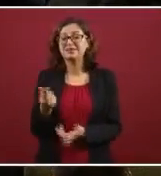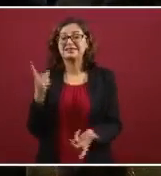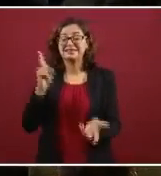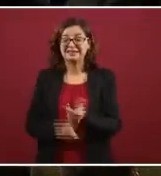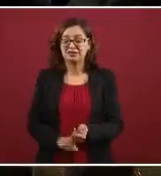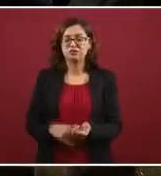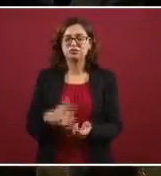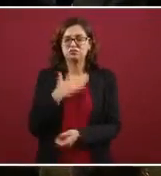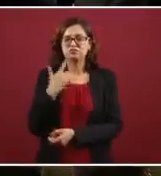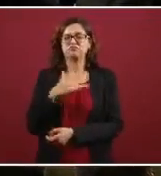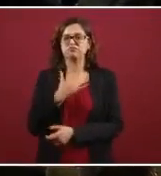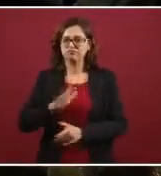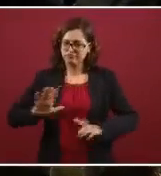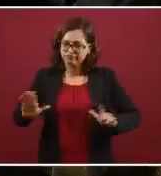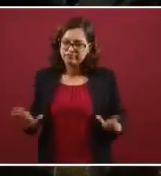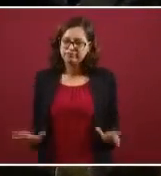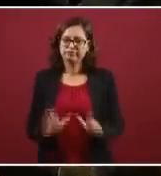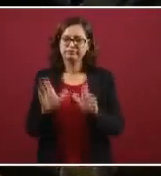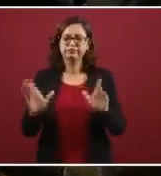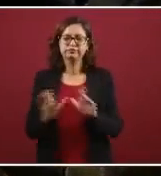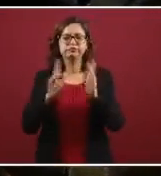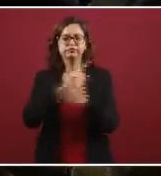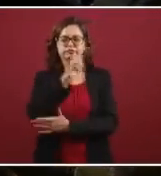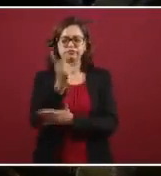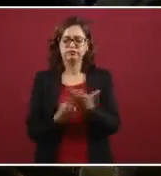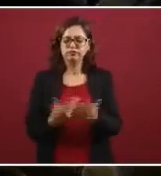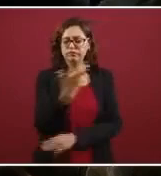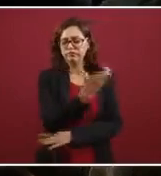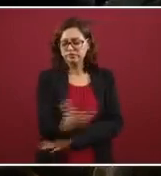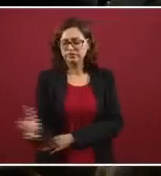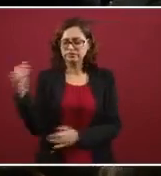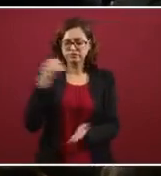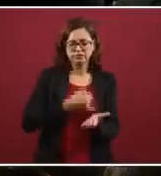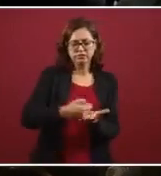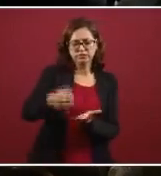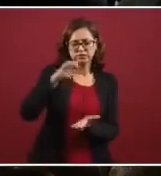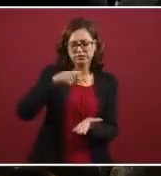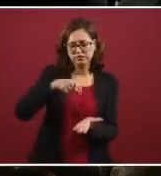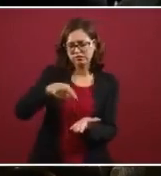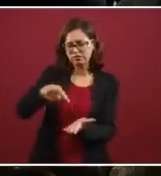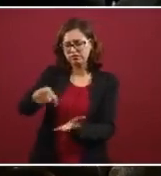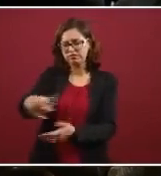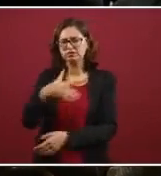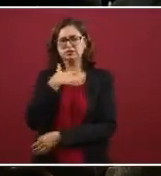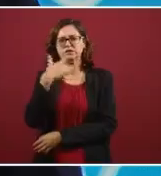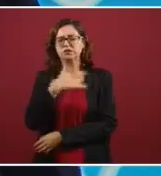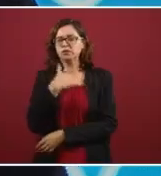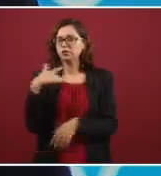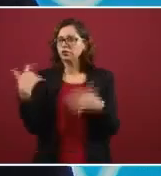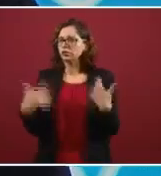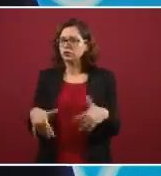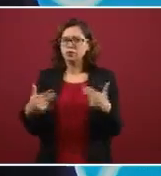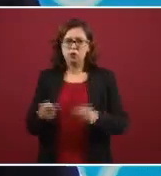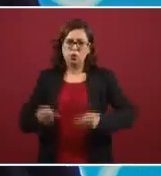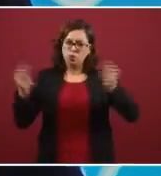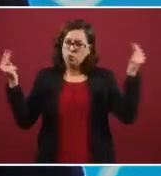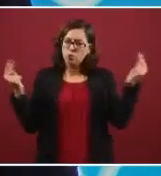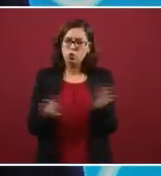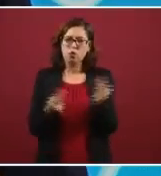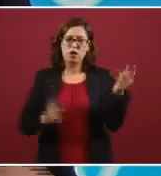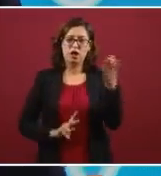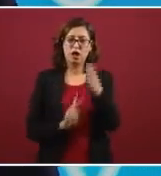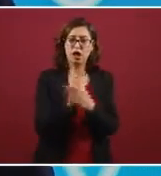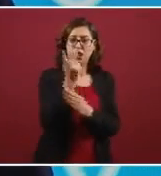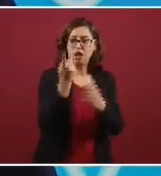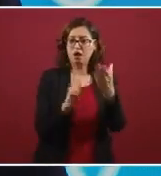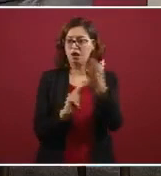impulso que ha dado usted a programas como Sembrando Vida. Lo vemos como un corredor forestal urgente para proteger